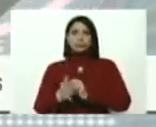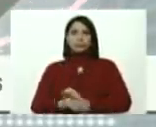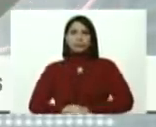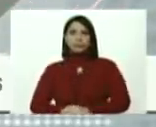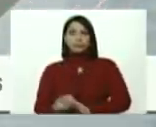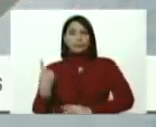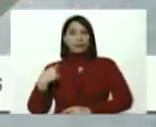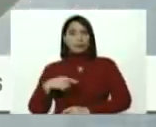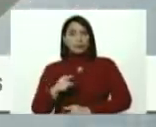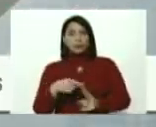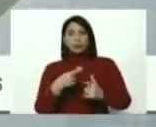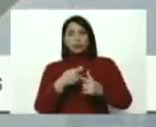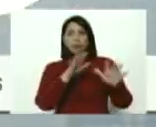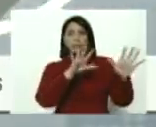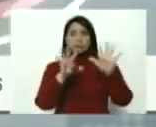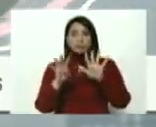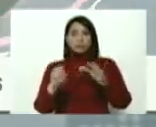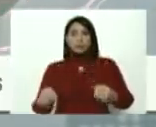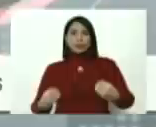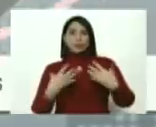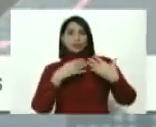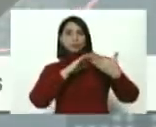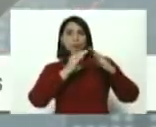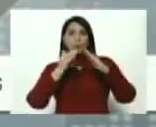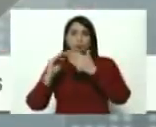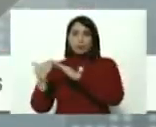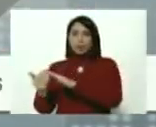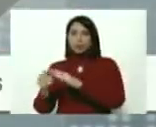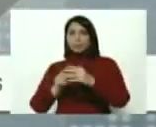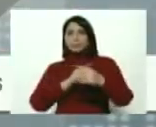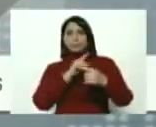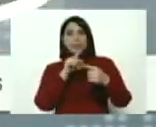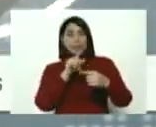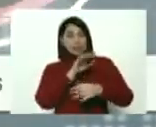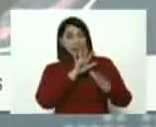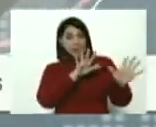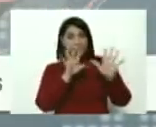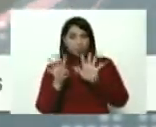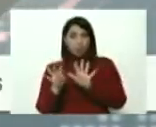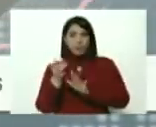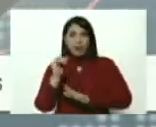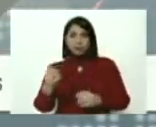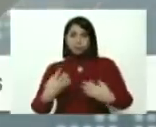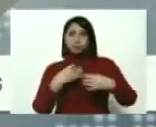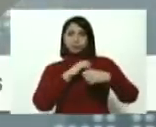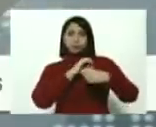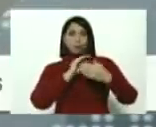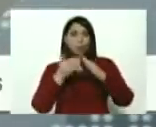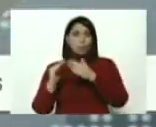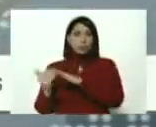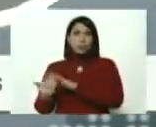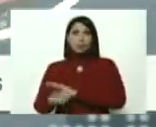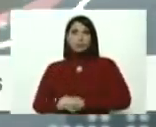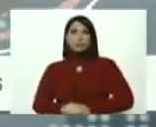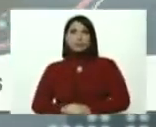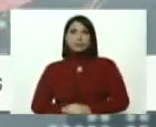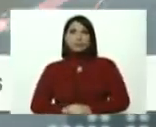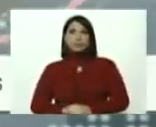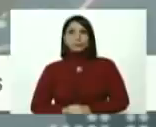Tenemos entonces 19 casos de transmisión comunitaria y de esos 19 casos de transmisión